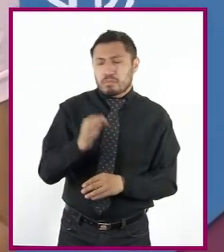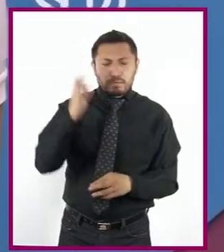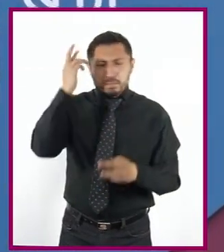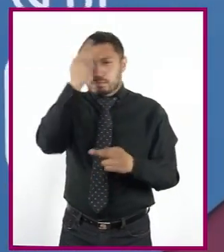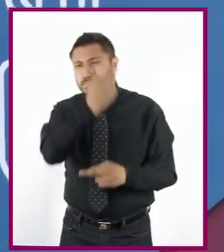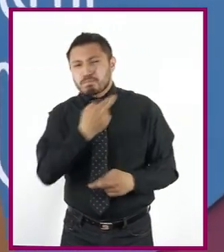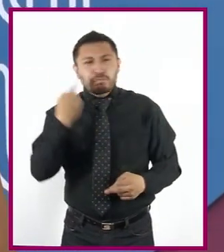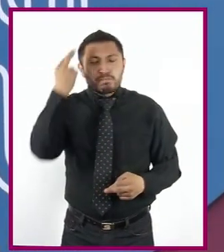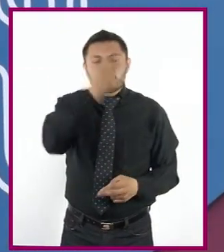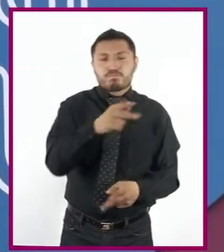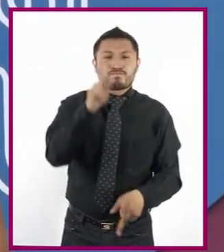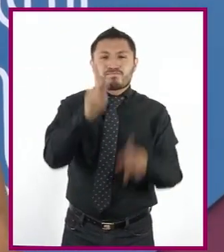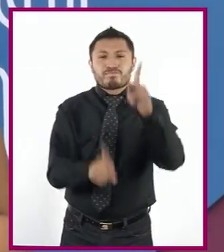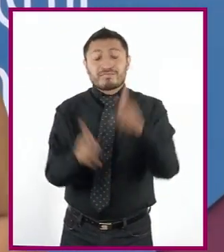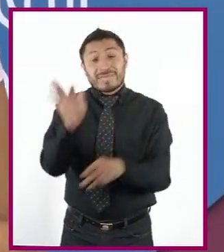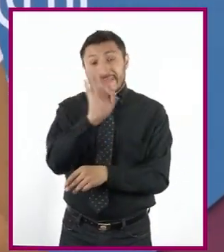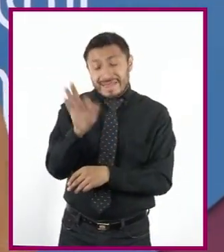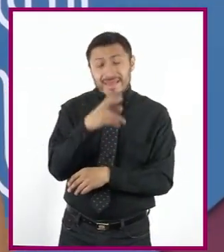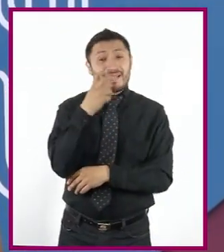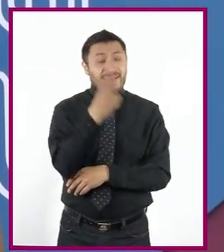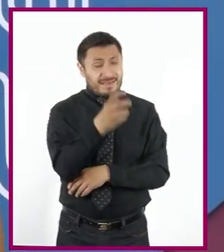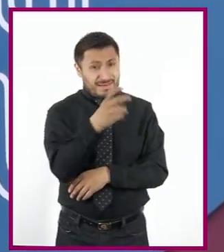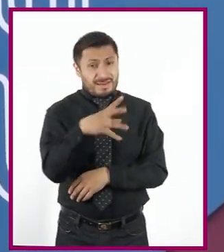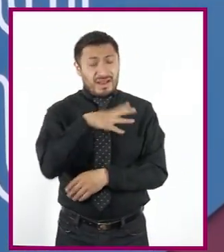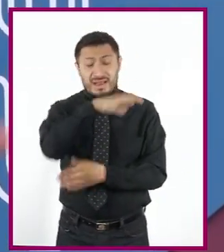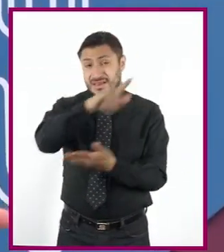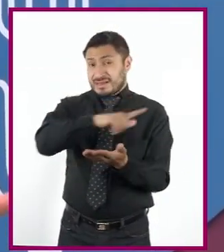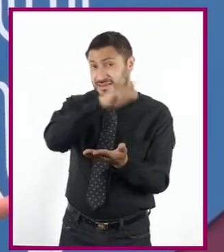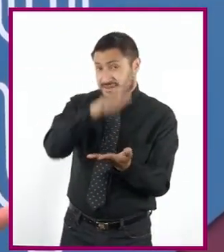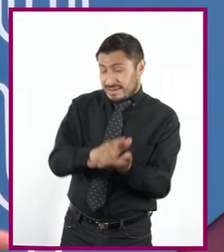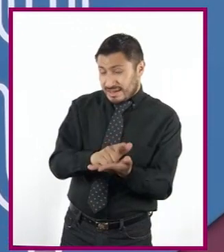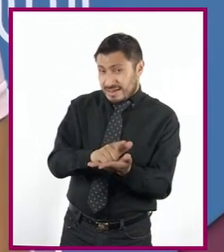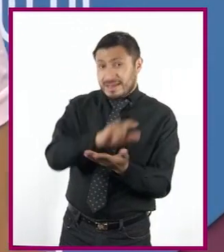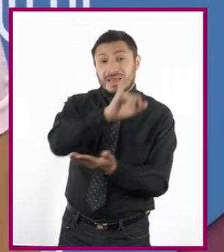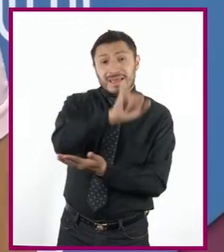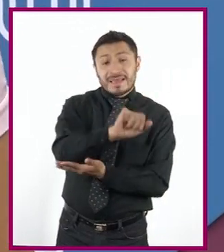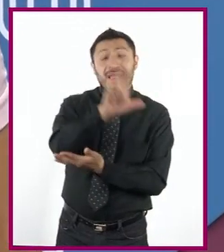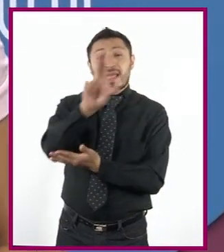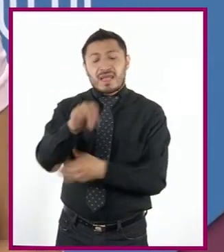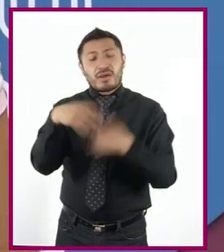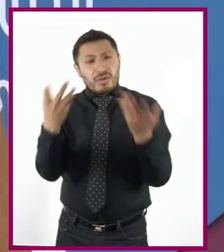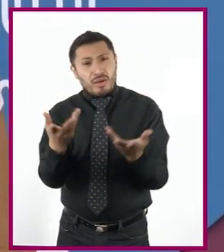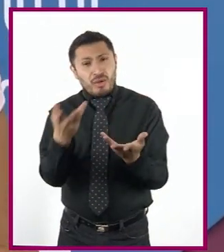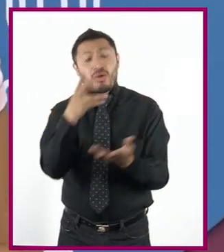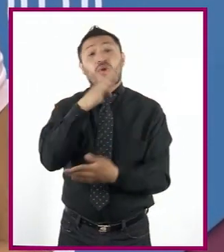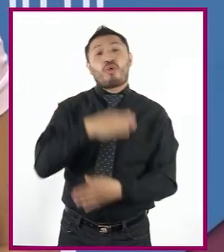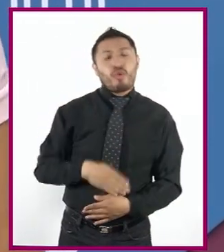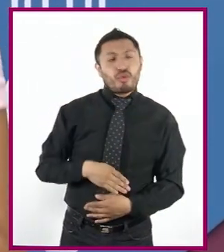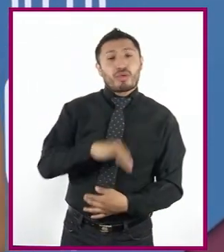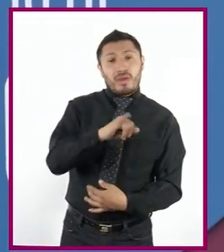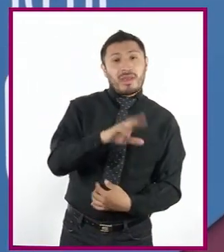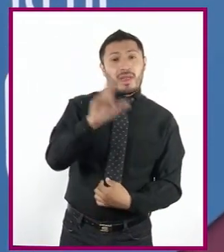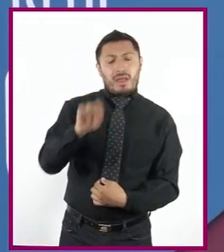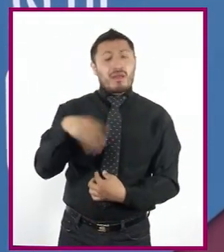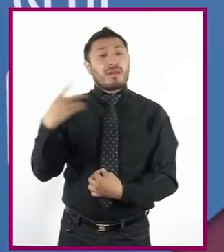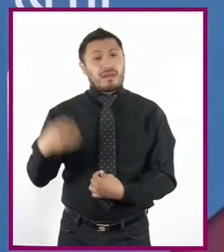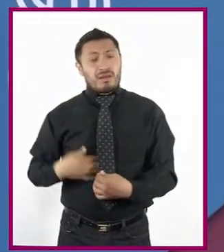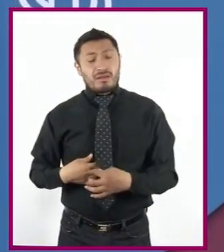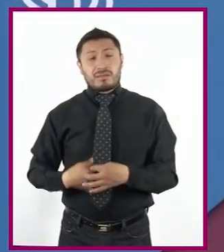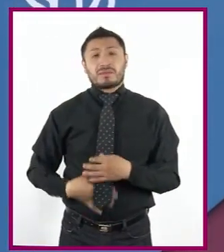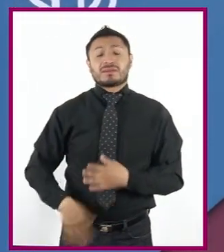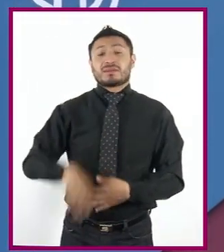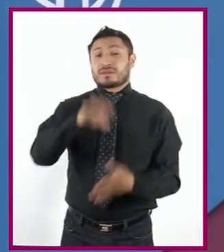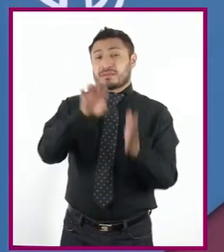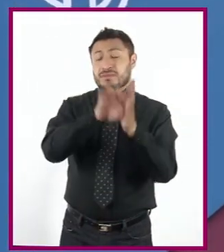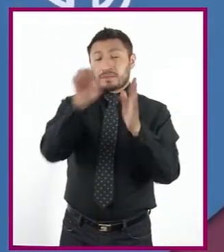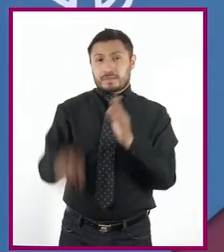comentar si los hechos a que se refieren son legales, ilegales, justos o injustos. Por ejemplo,